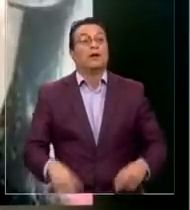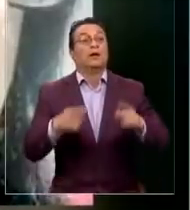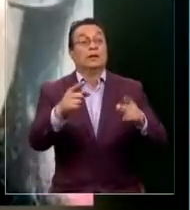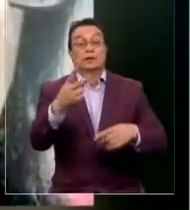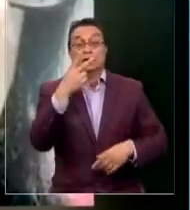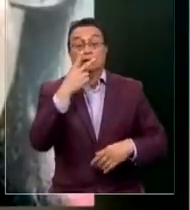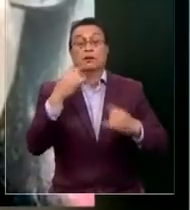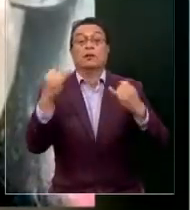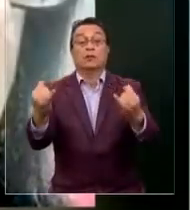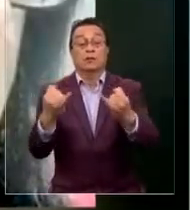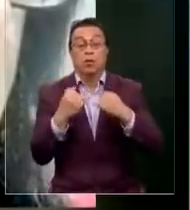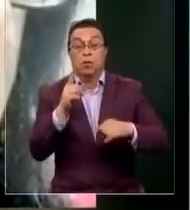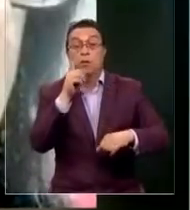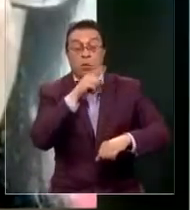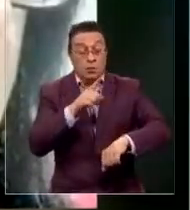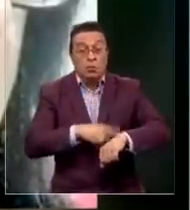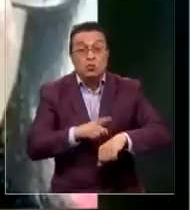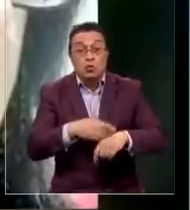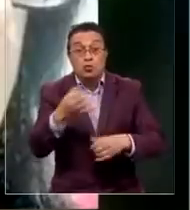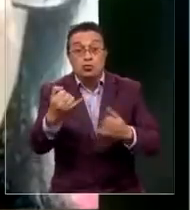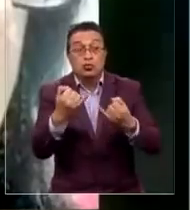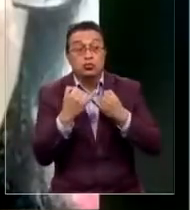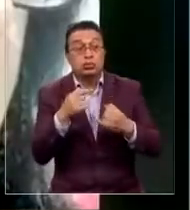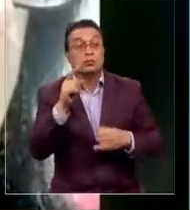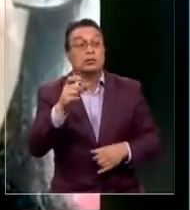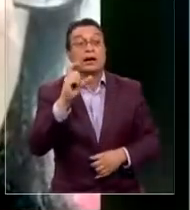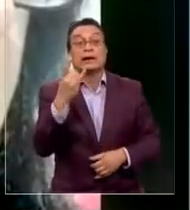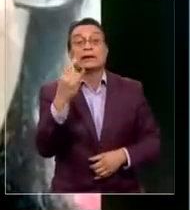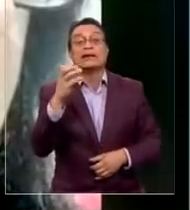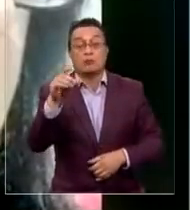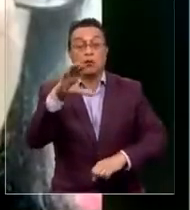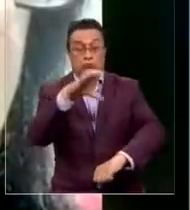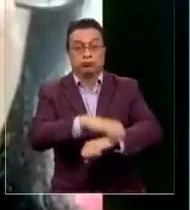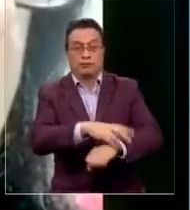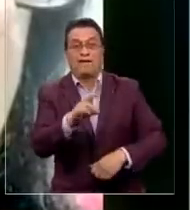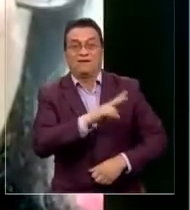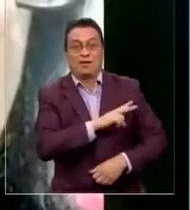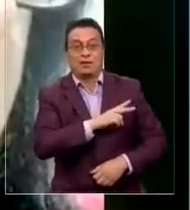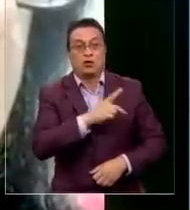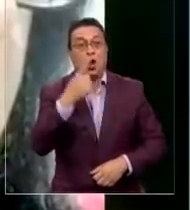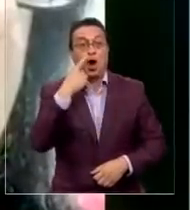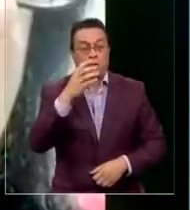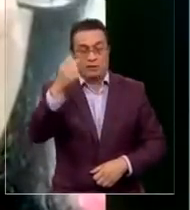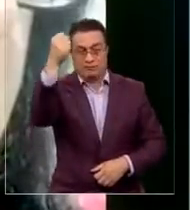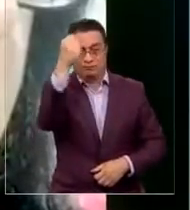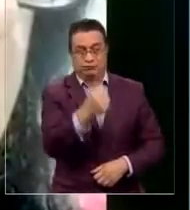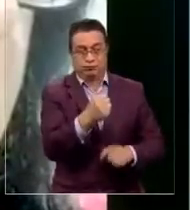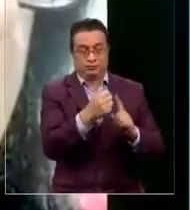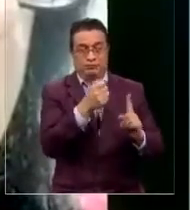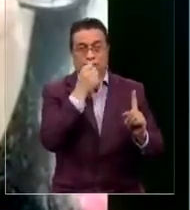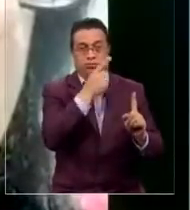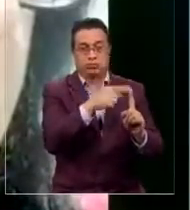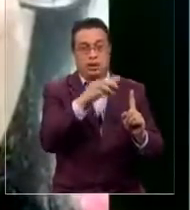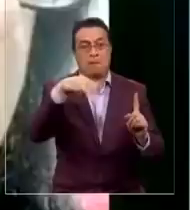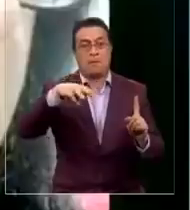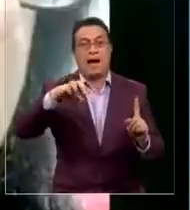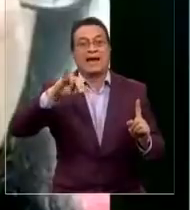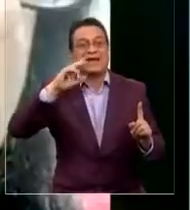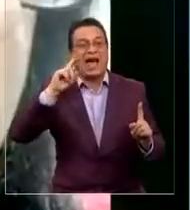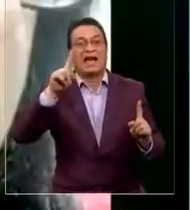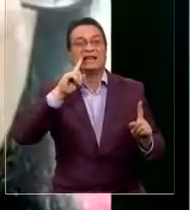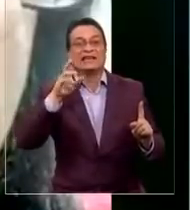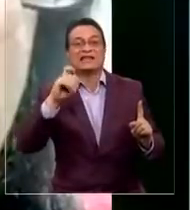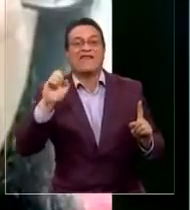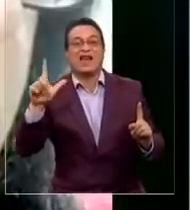Y vamos justamente con información de último minuto con Guillermo San Martín, porque la PDI detuvo en Valparaíso al hombre acusado de asesinar a María Isabel Pavés. Te